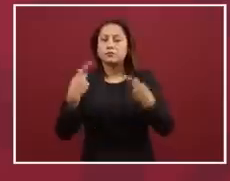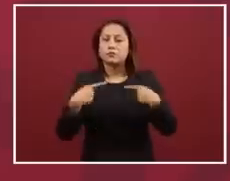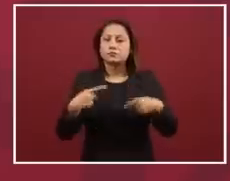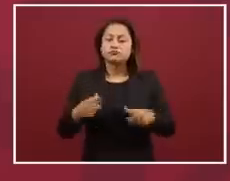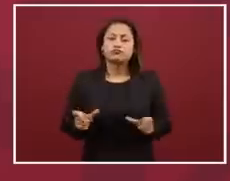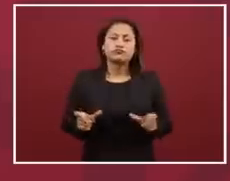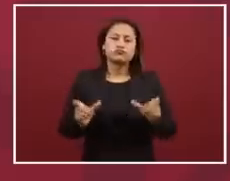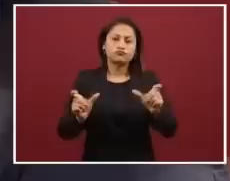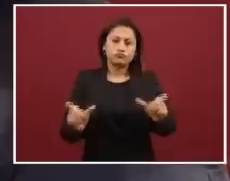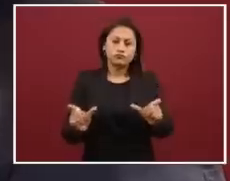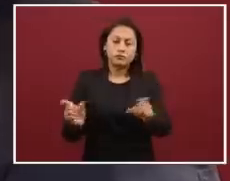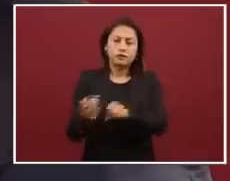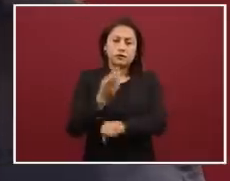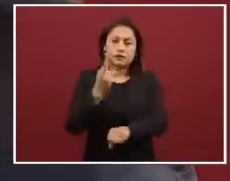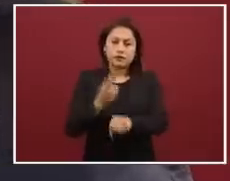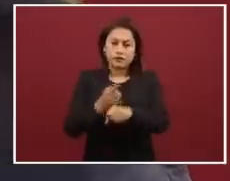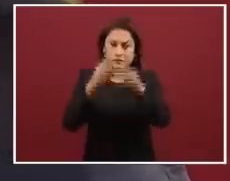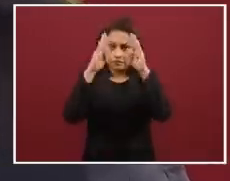Marina.